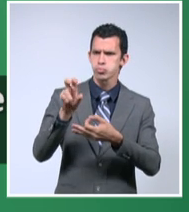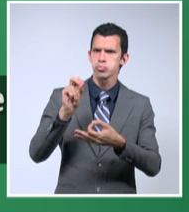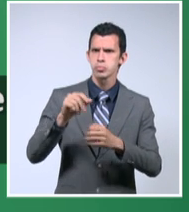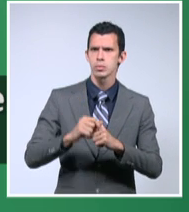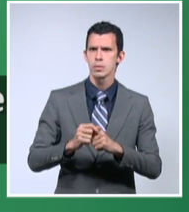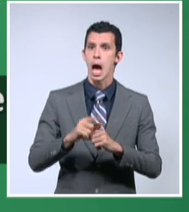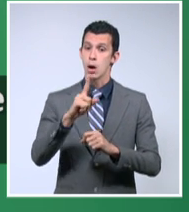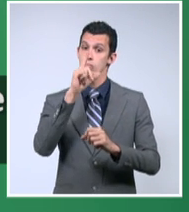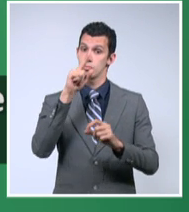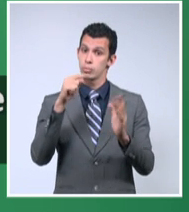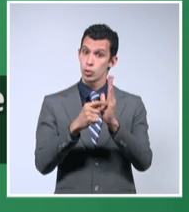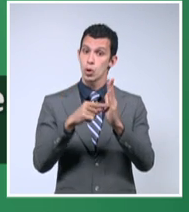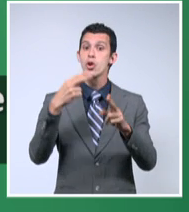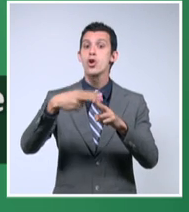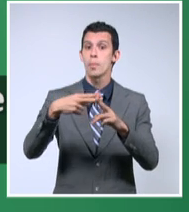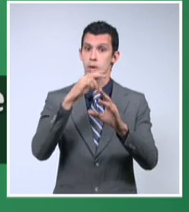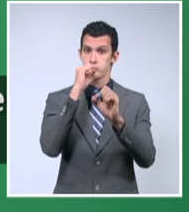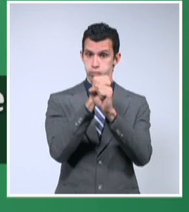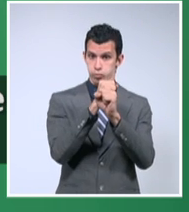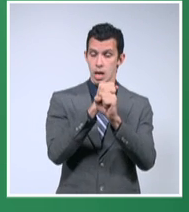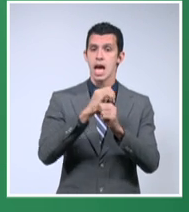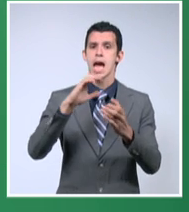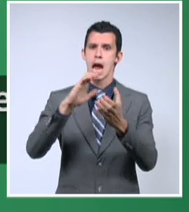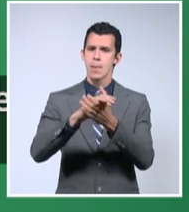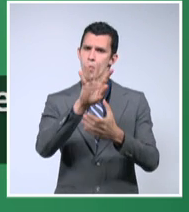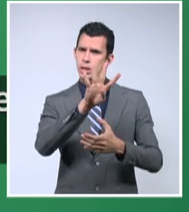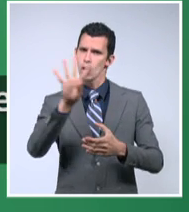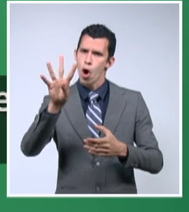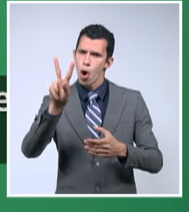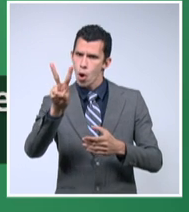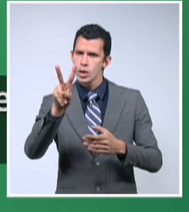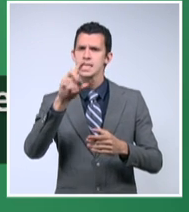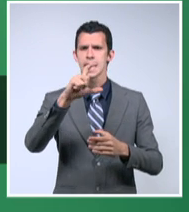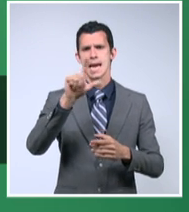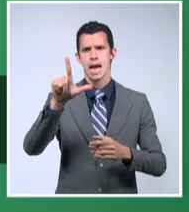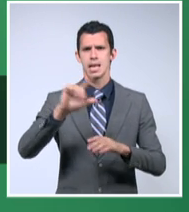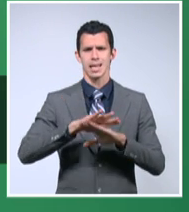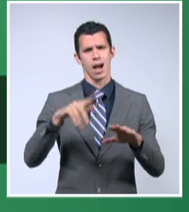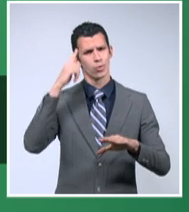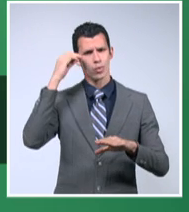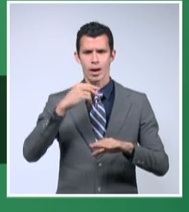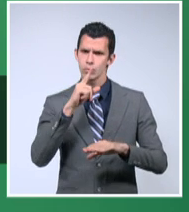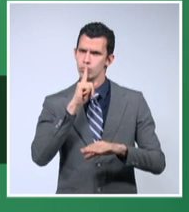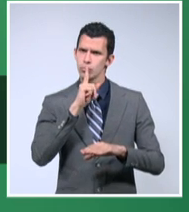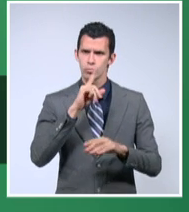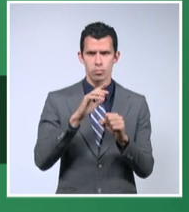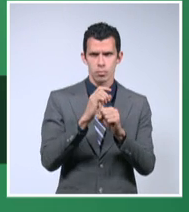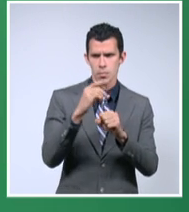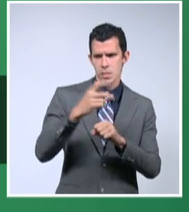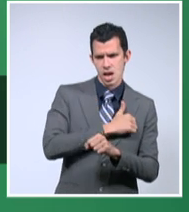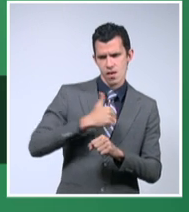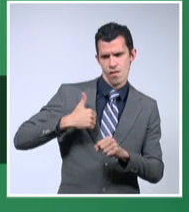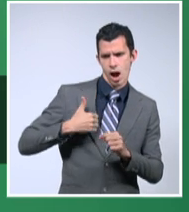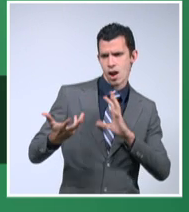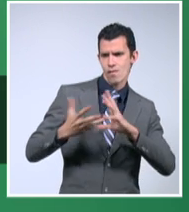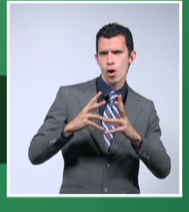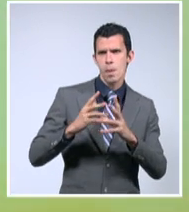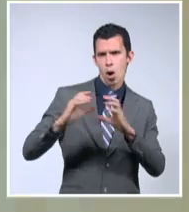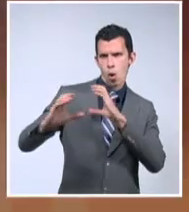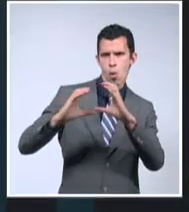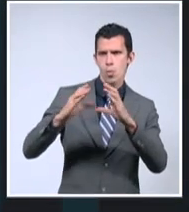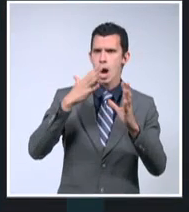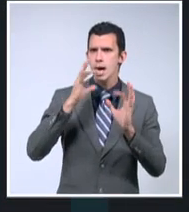M42CL. Sí, ya yo sé que es él, ¿me entiendes? Porque eso nada más que lo sabes tú, ese código nada más lo sabes tú y ese es el número de él. Si se quiere